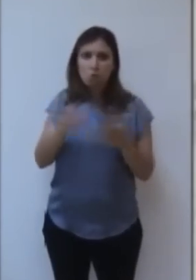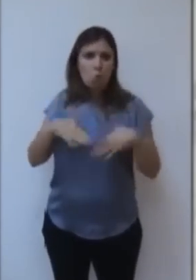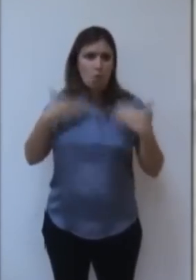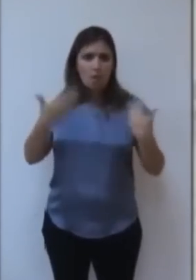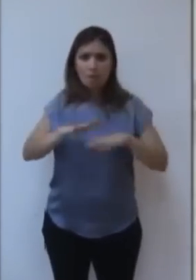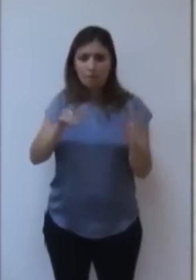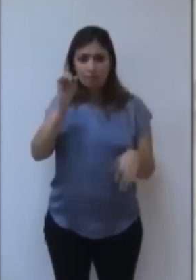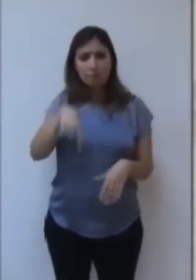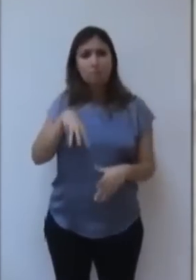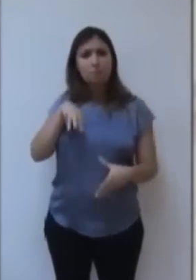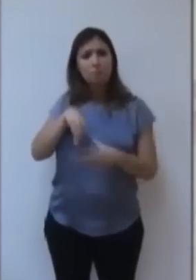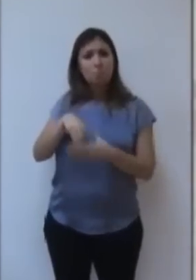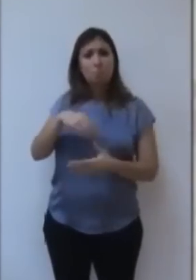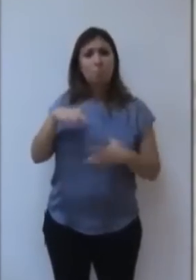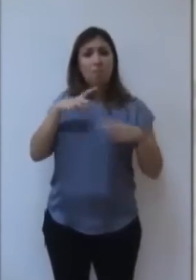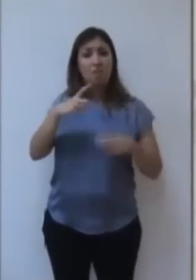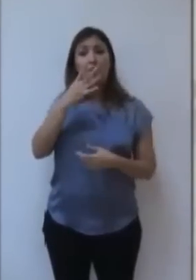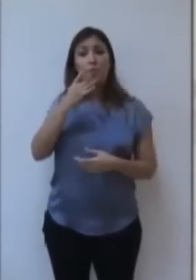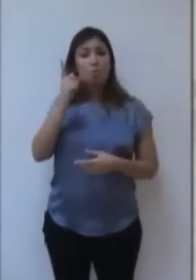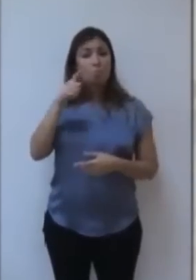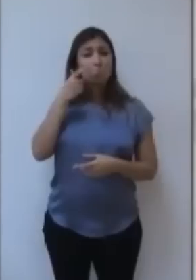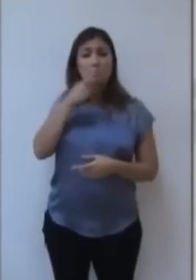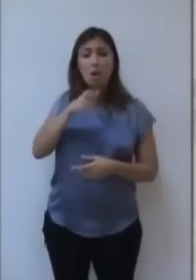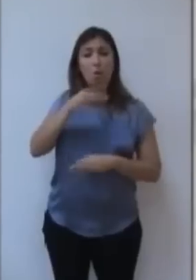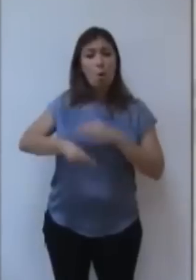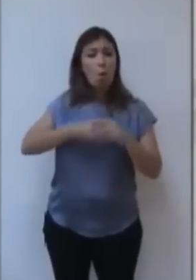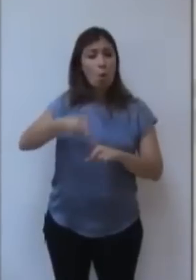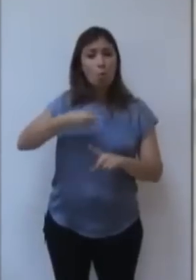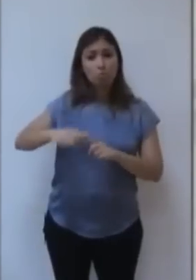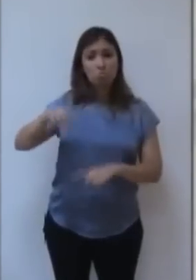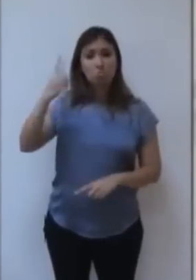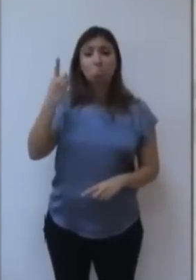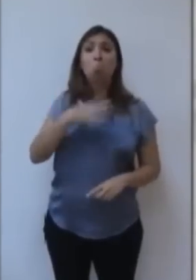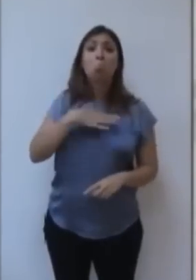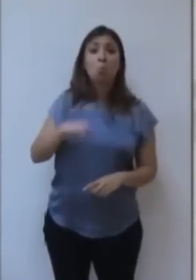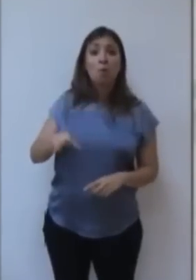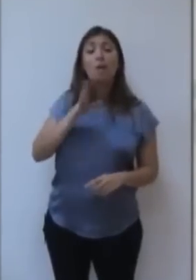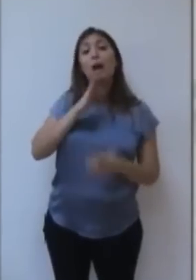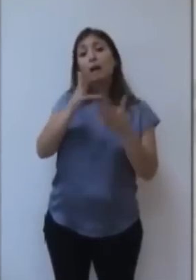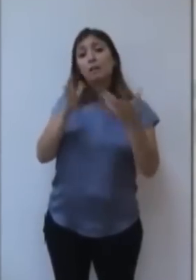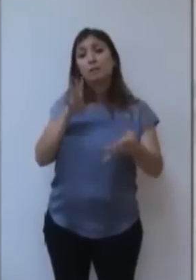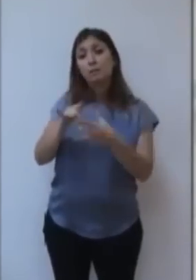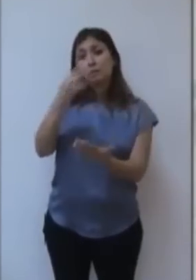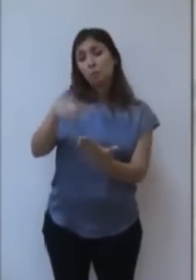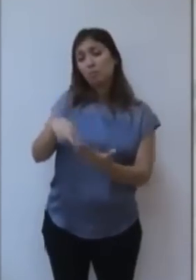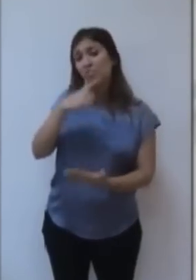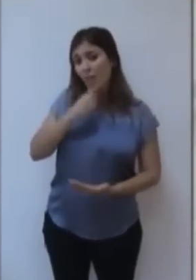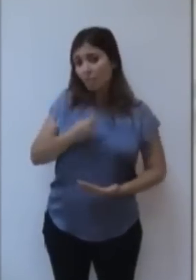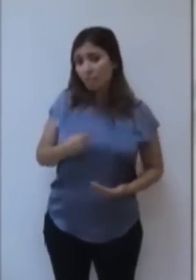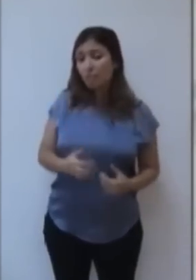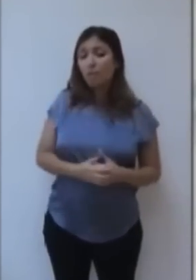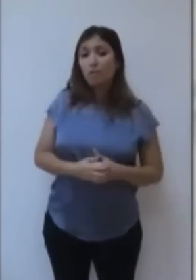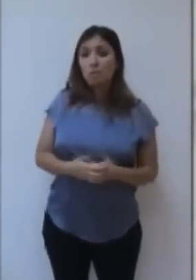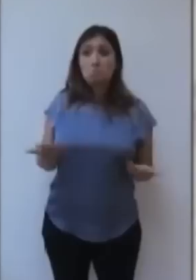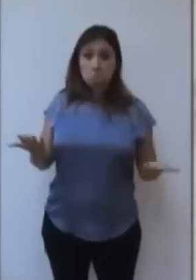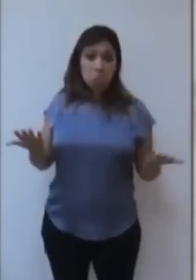un diccionario de las palabras más usadas y más que se consideran que pueden formar parte de ese vocabulario, ¿no? De lectura fácil. Y bueno,